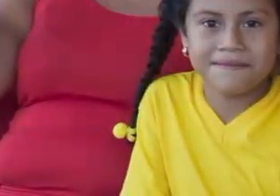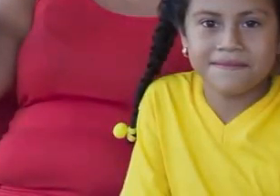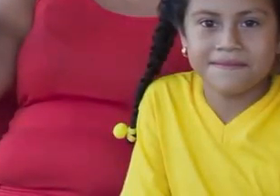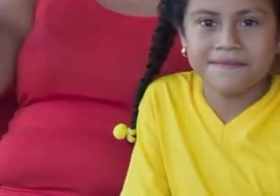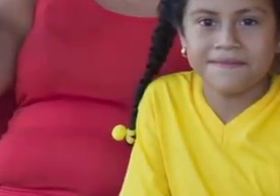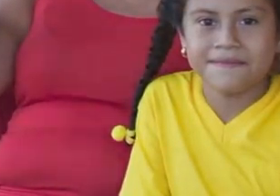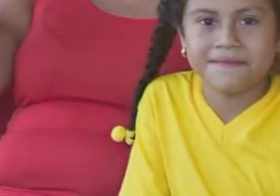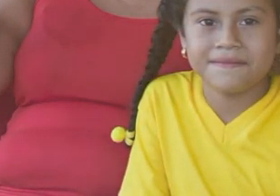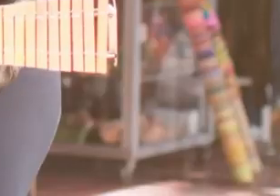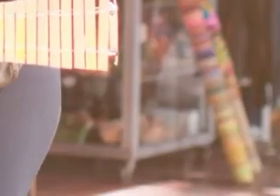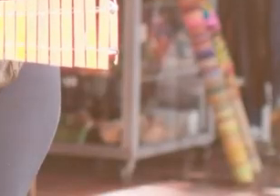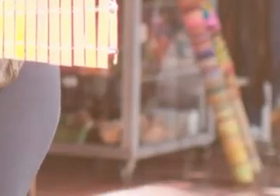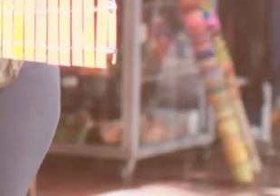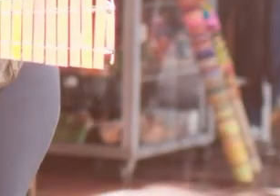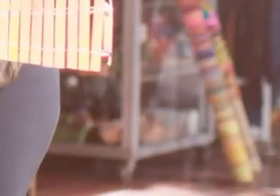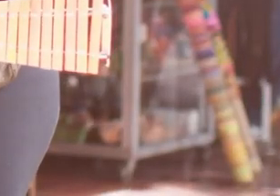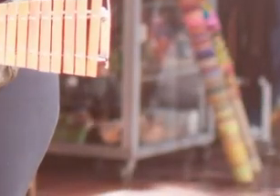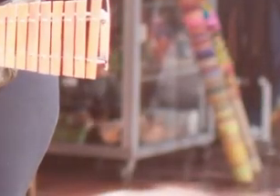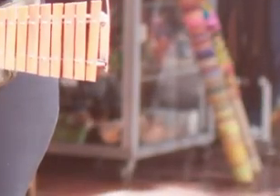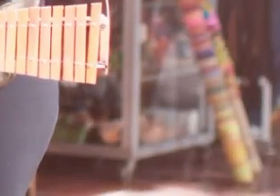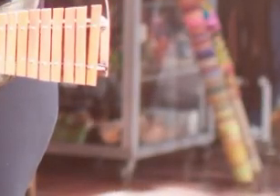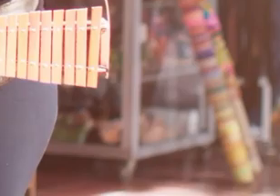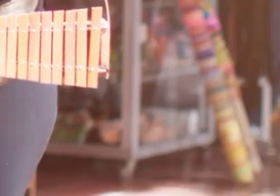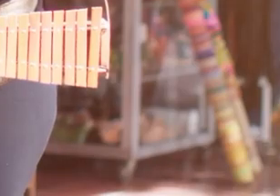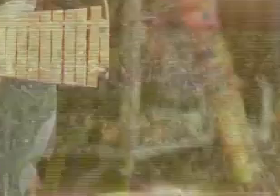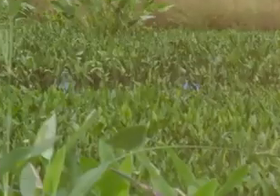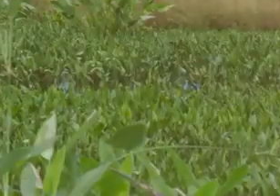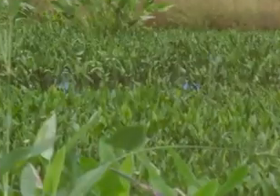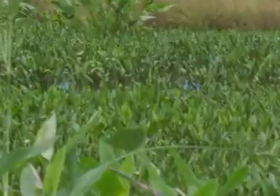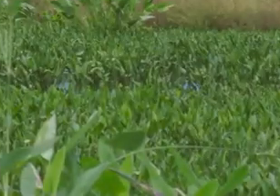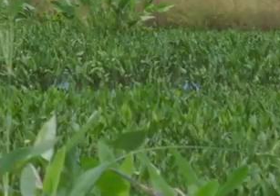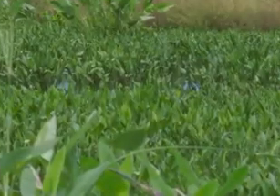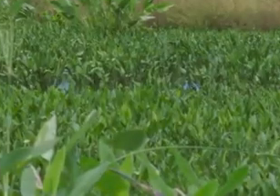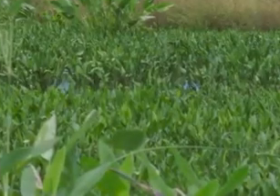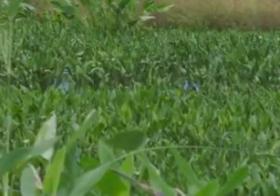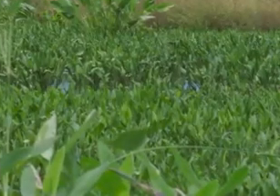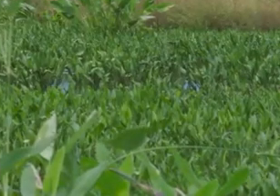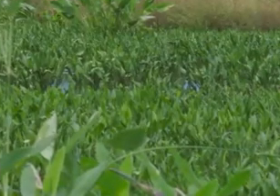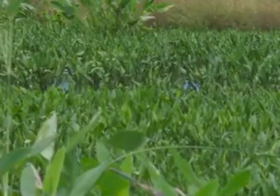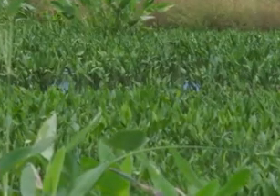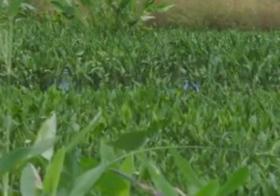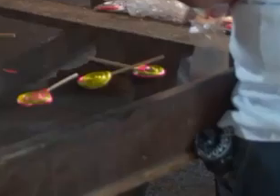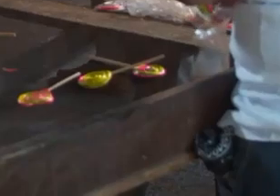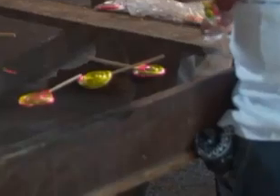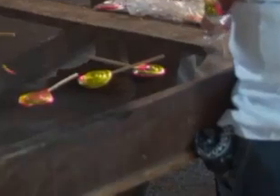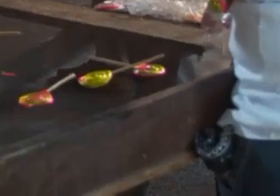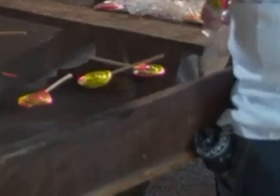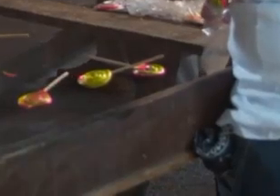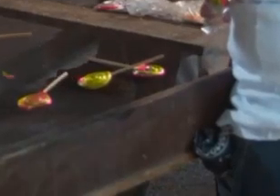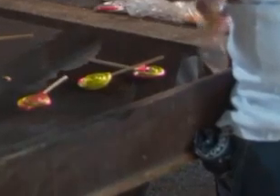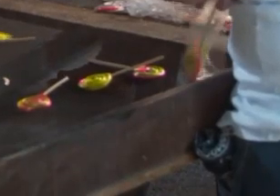Pequeños comerciantes, medianos comerciantes, artesanos, los agricultores, los ganaderos,